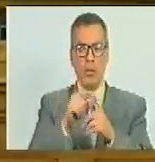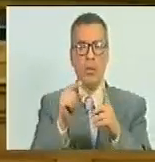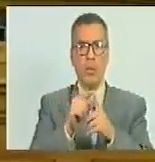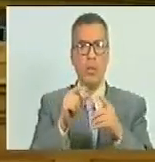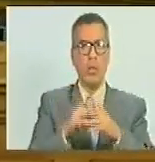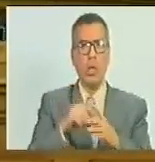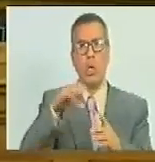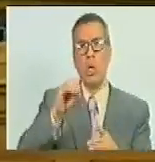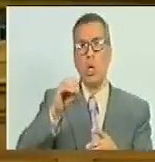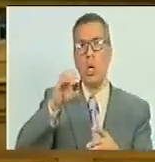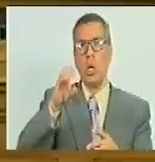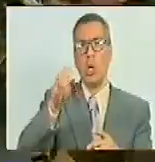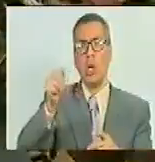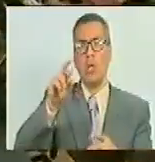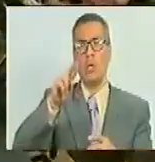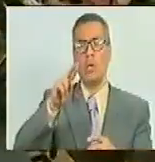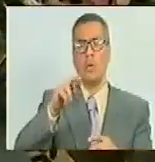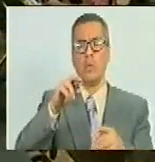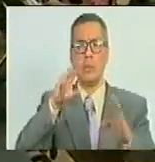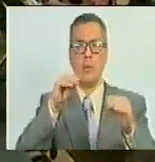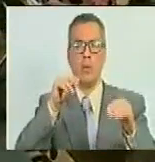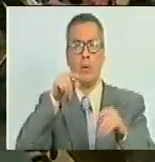diputado Oscar Rondero.